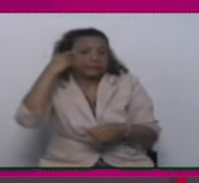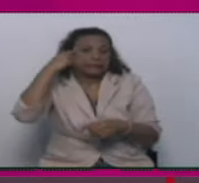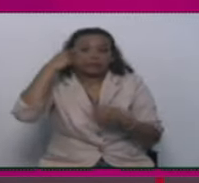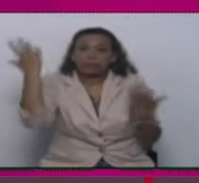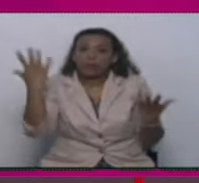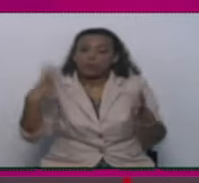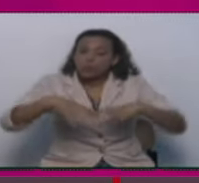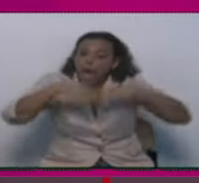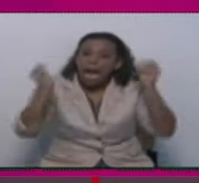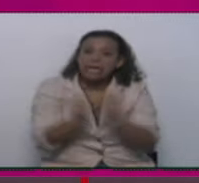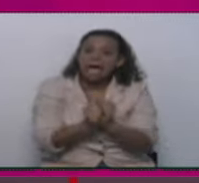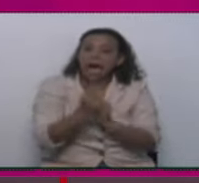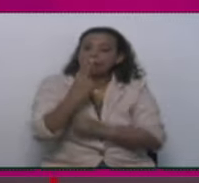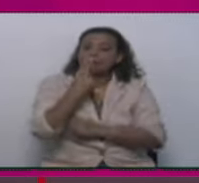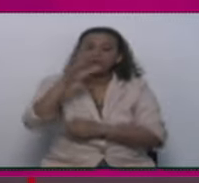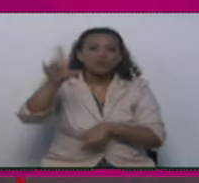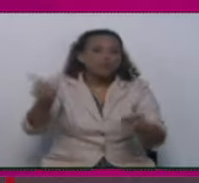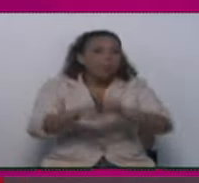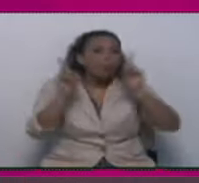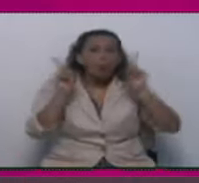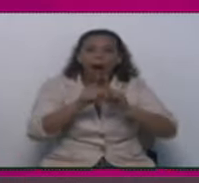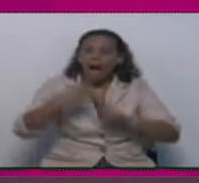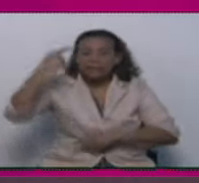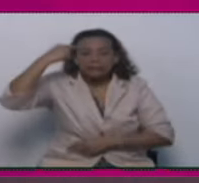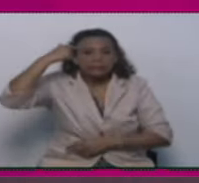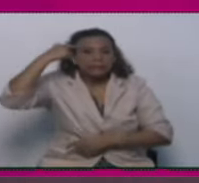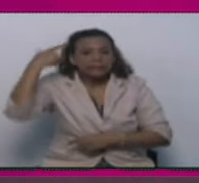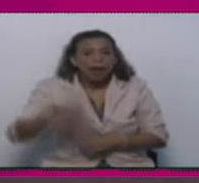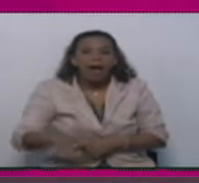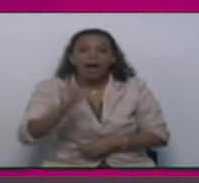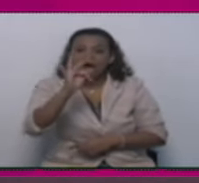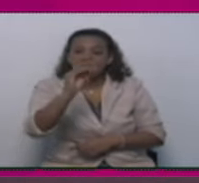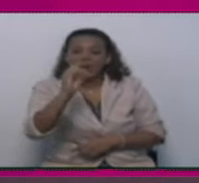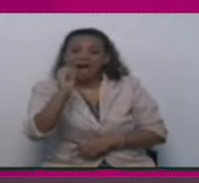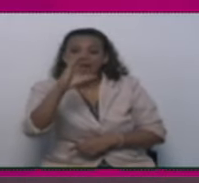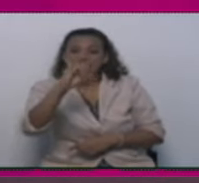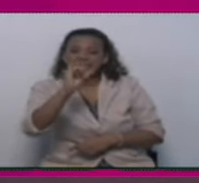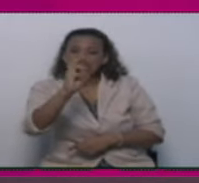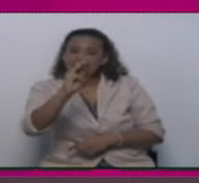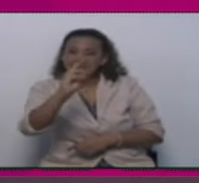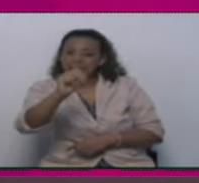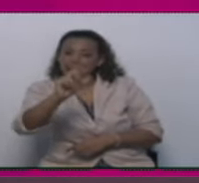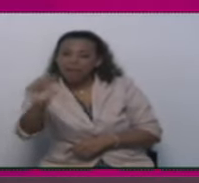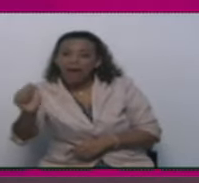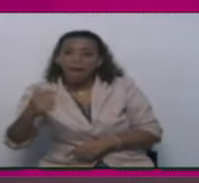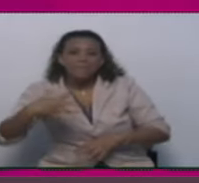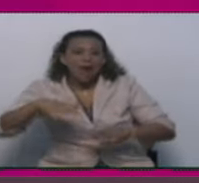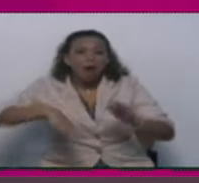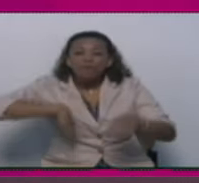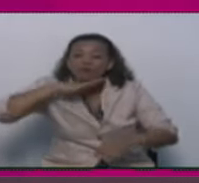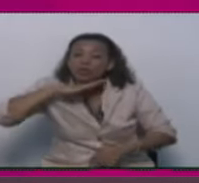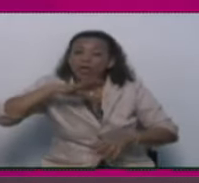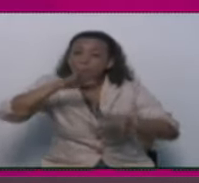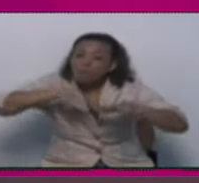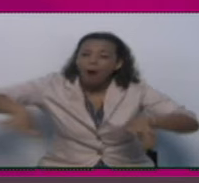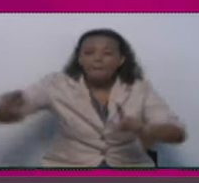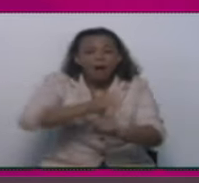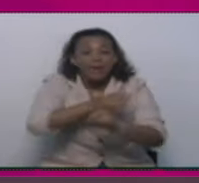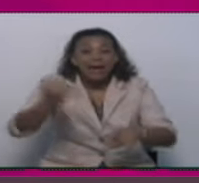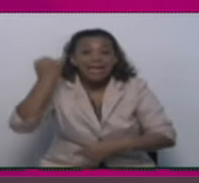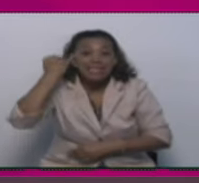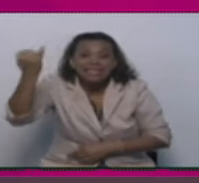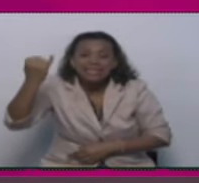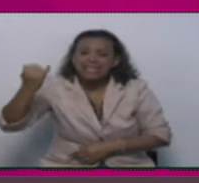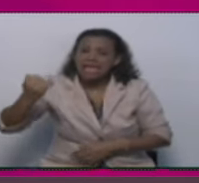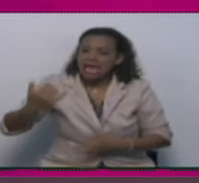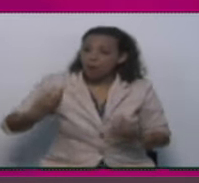de una guerra nazi-sionista fascista para llenar de violencia a toda esa región, con la idea